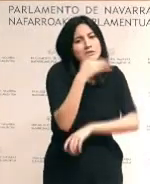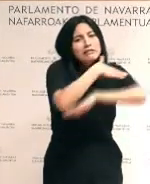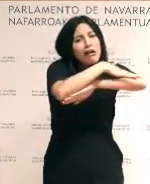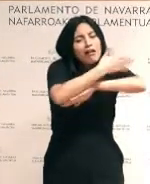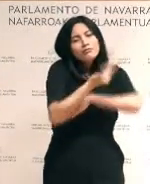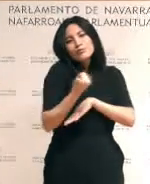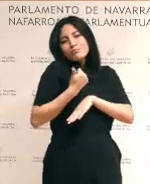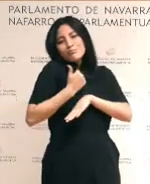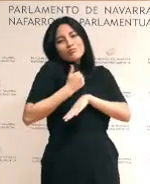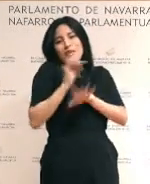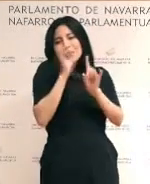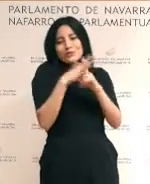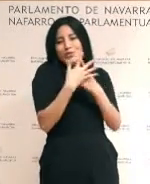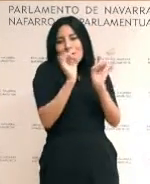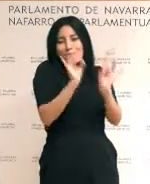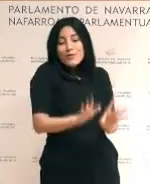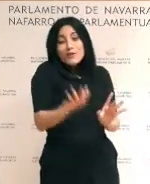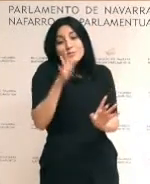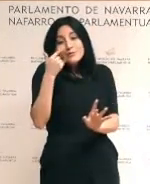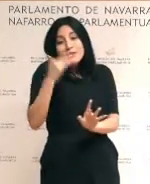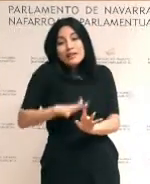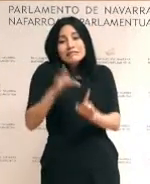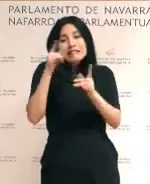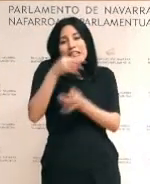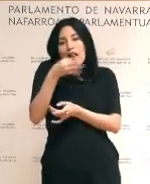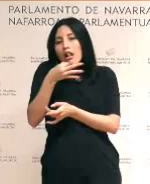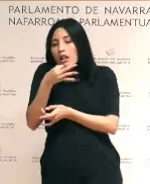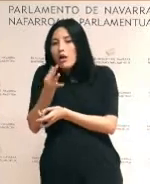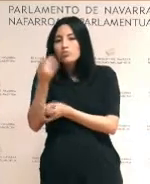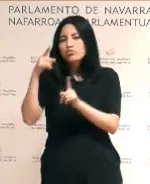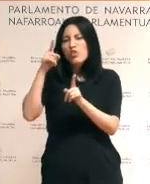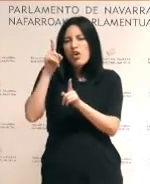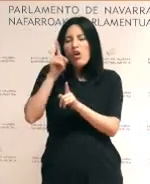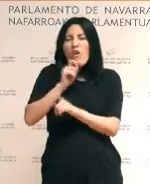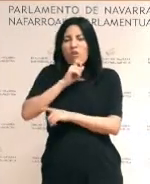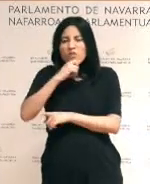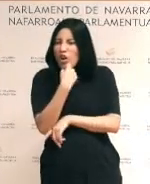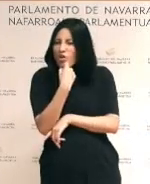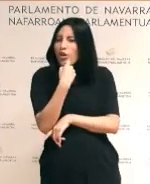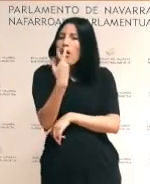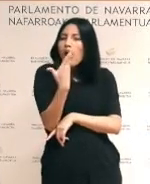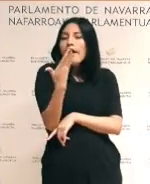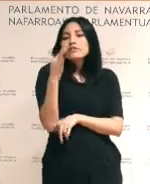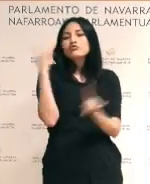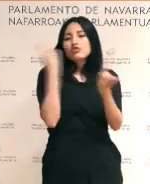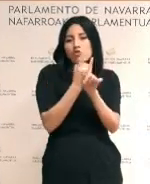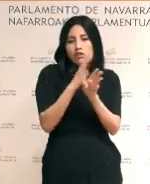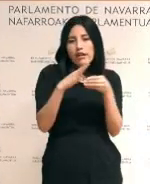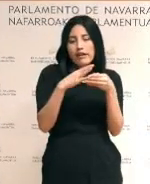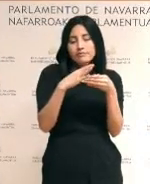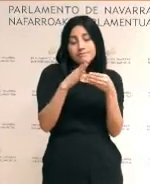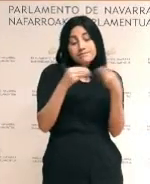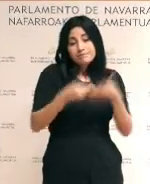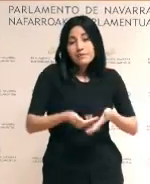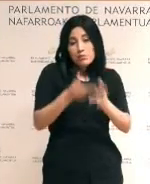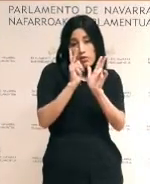la desinformación, la polarización y los discursos del odio suponen un riesgo para la democracia. En un mensaje apocalíptico donde los haya,